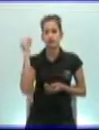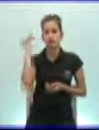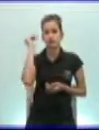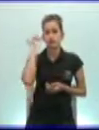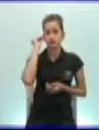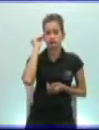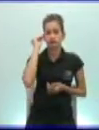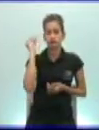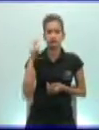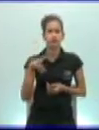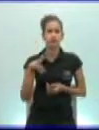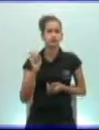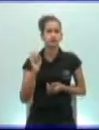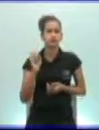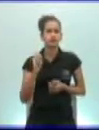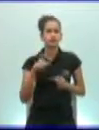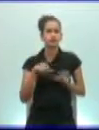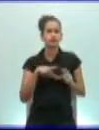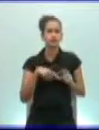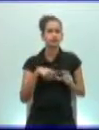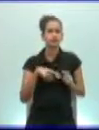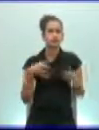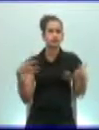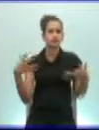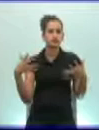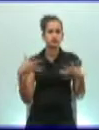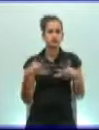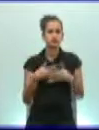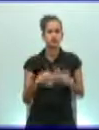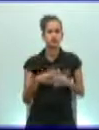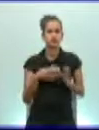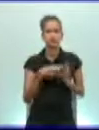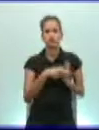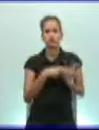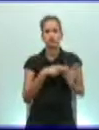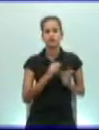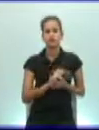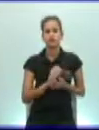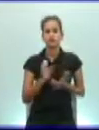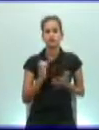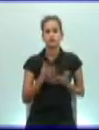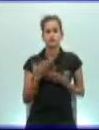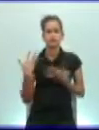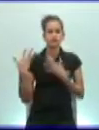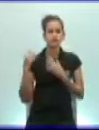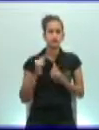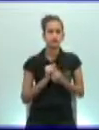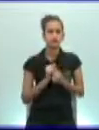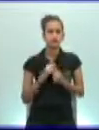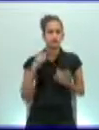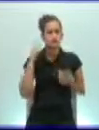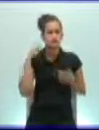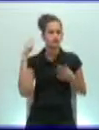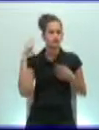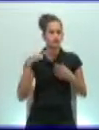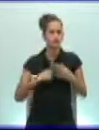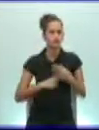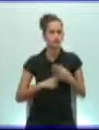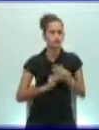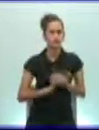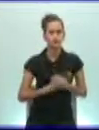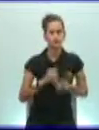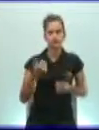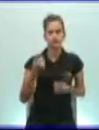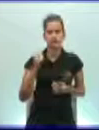con la asignatura. En encuentros anteriores hemos profundizado en el adjetivo, el sustantivo, que